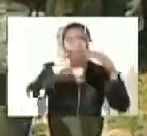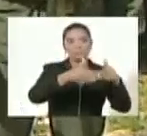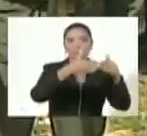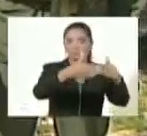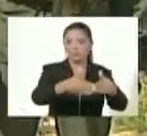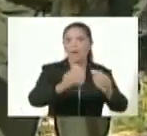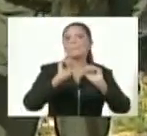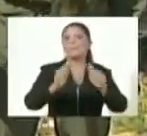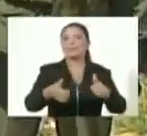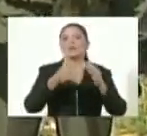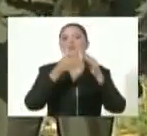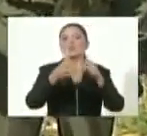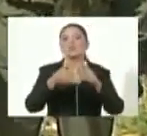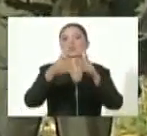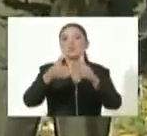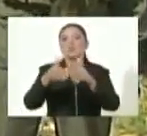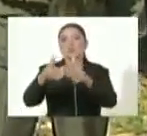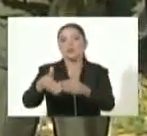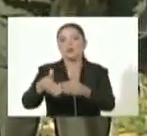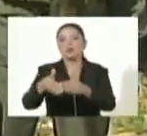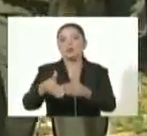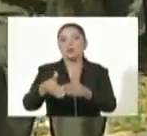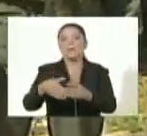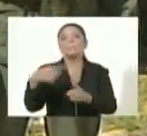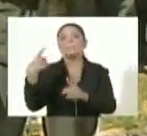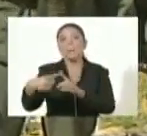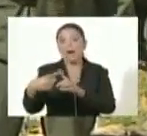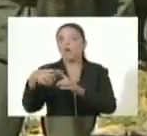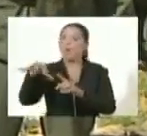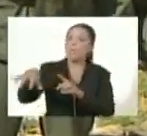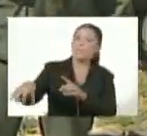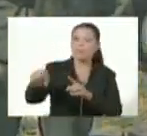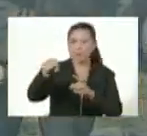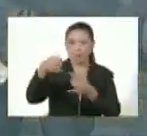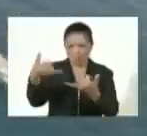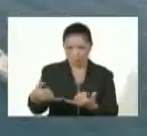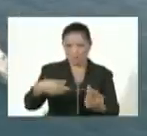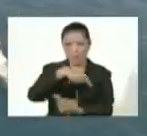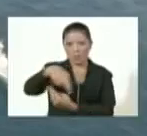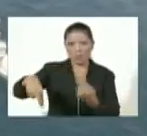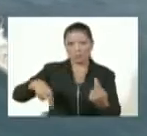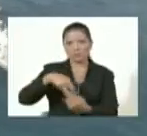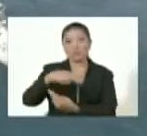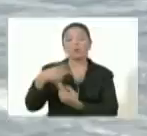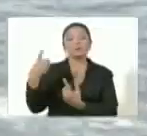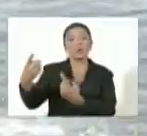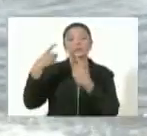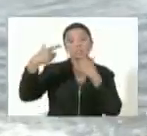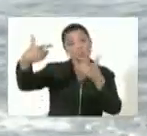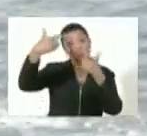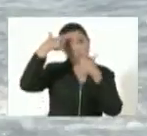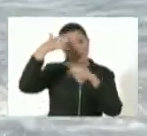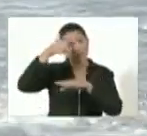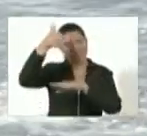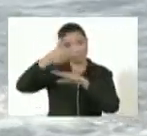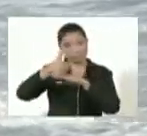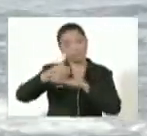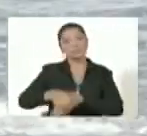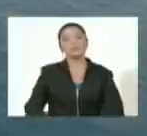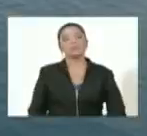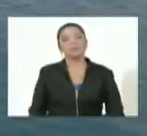movimiento buque costa con nuestros tanques adquiridos en revolución por el legado de nuestro comandante supremo.